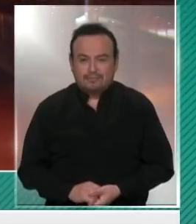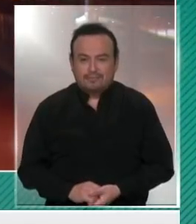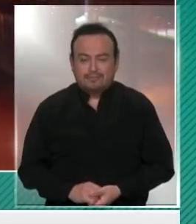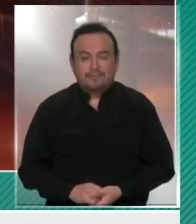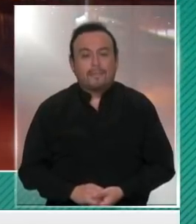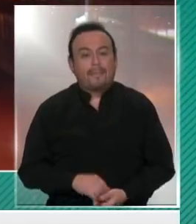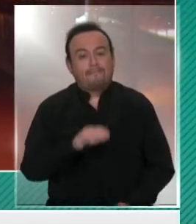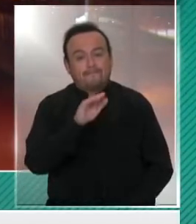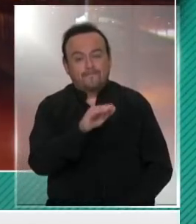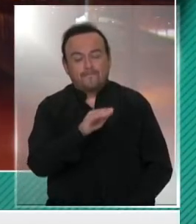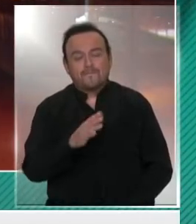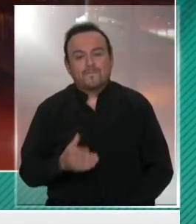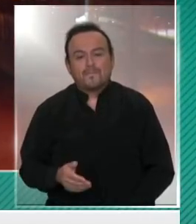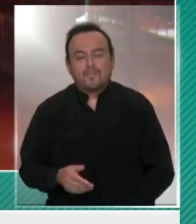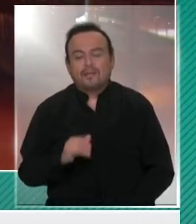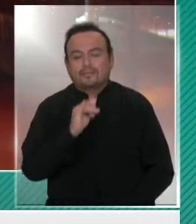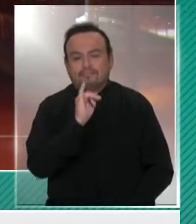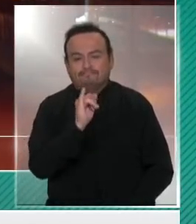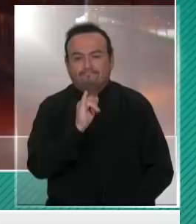Manuel, sí.